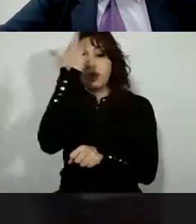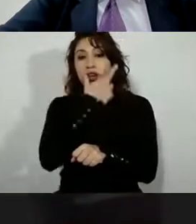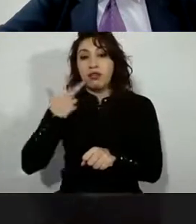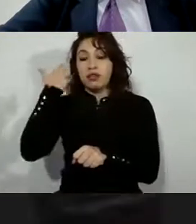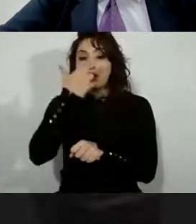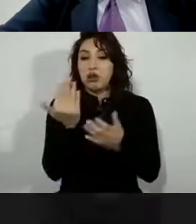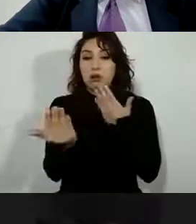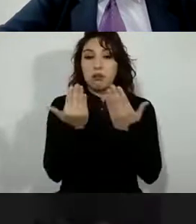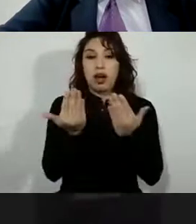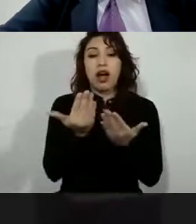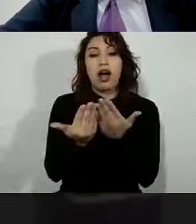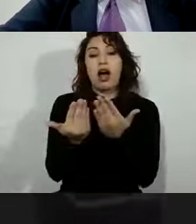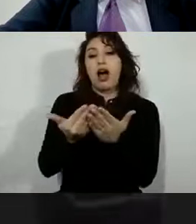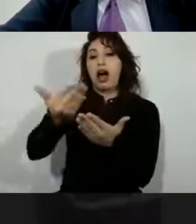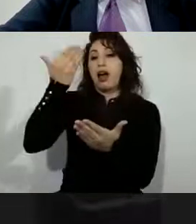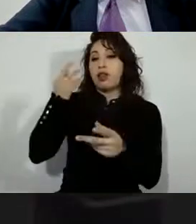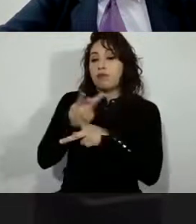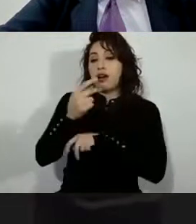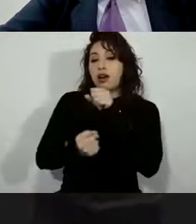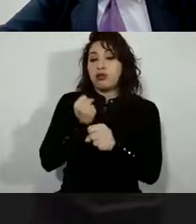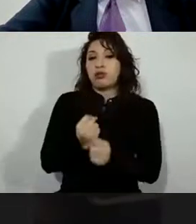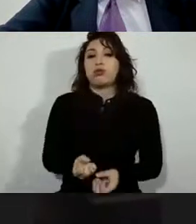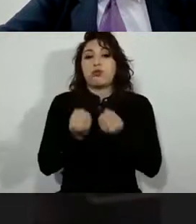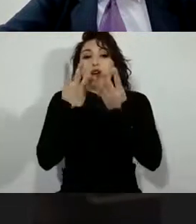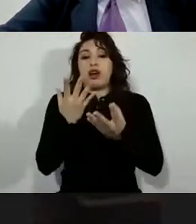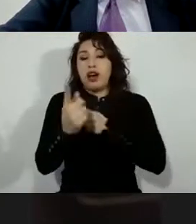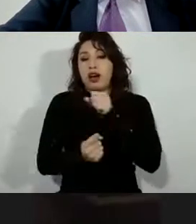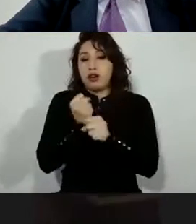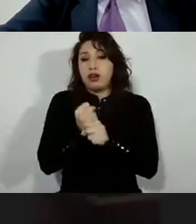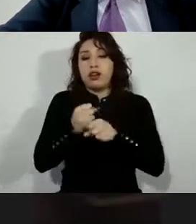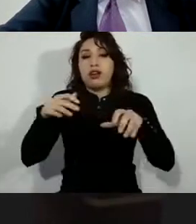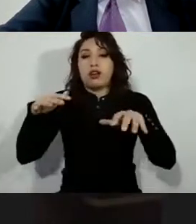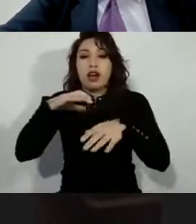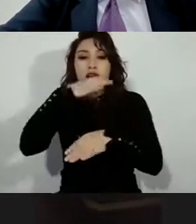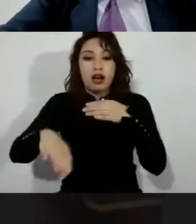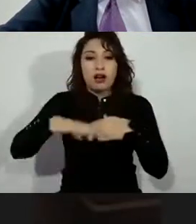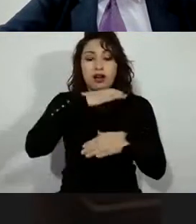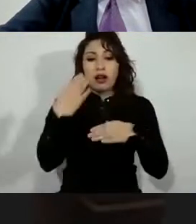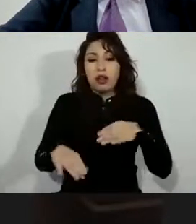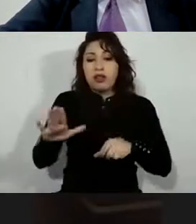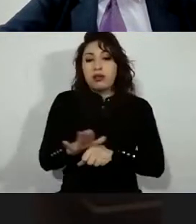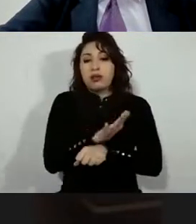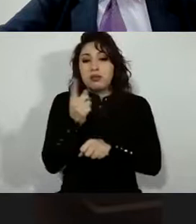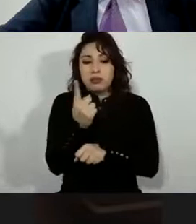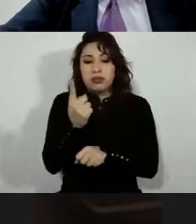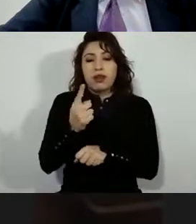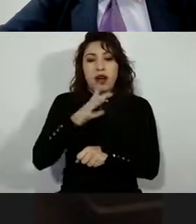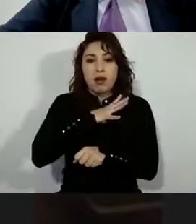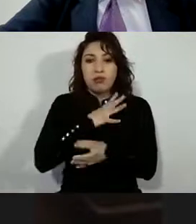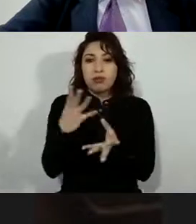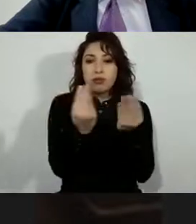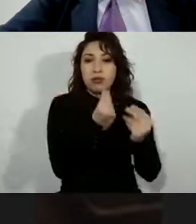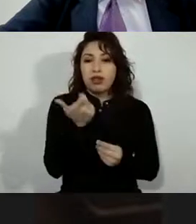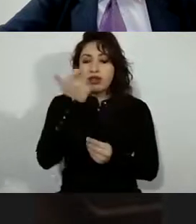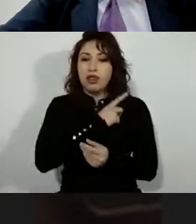anteriores, de cierres anteriores, para ver el boquete que vamos a tener. Y esto es muy importante porque si nos